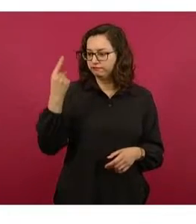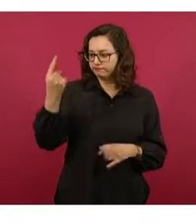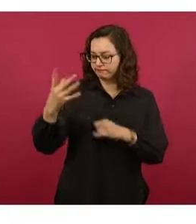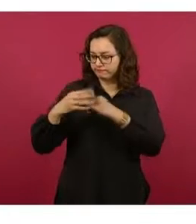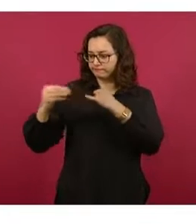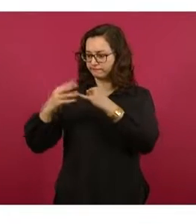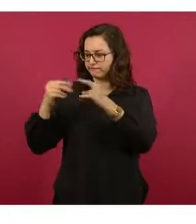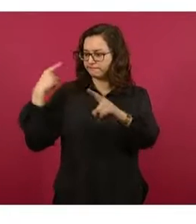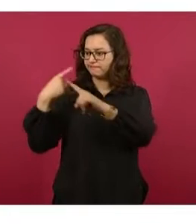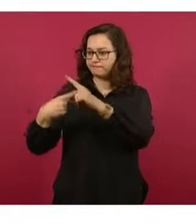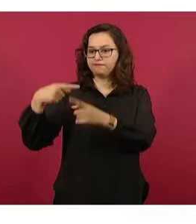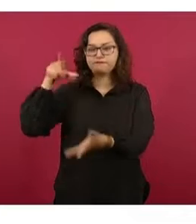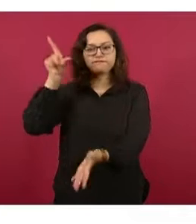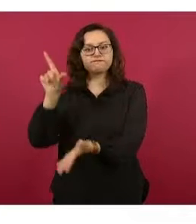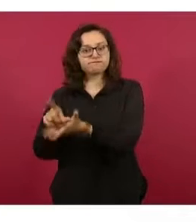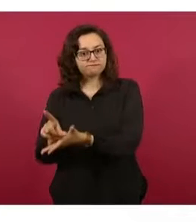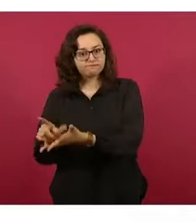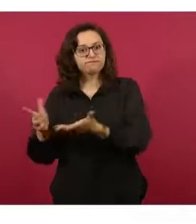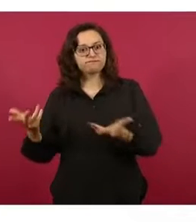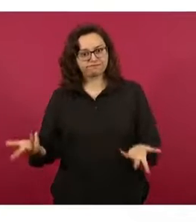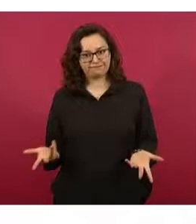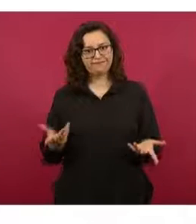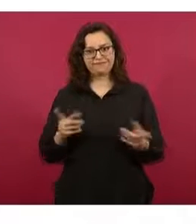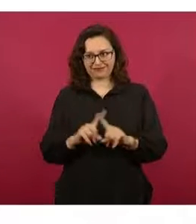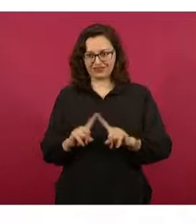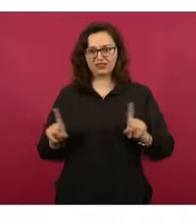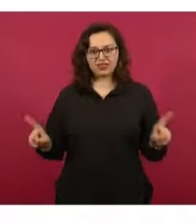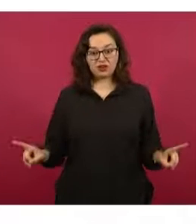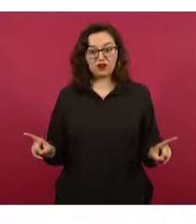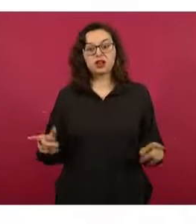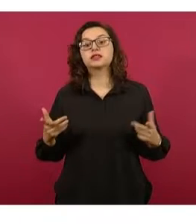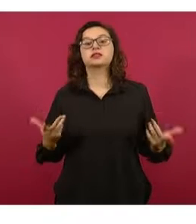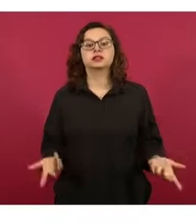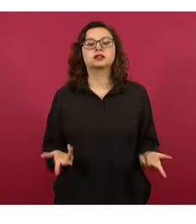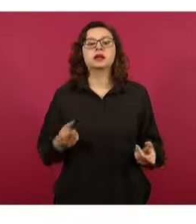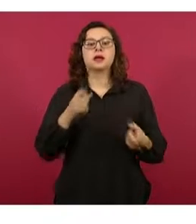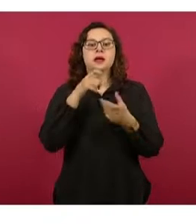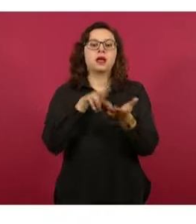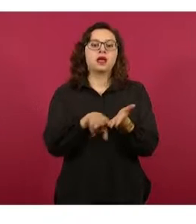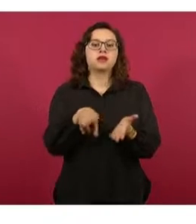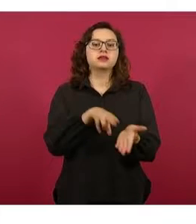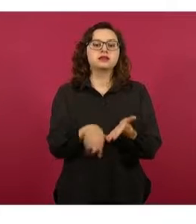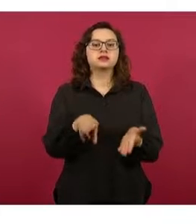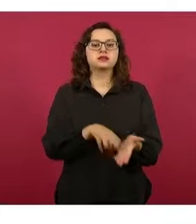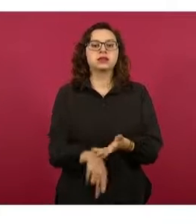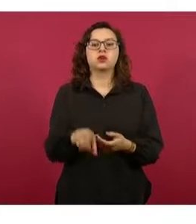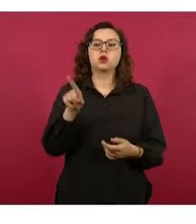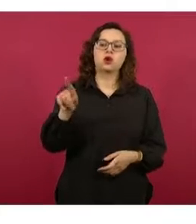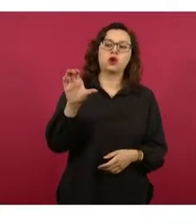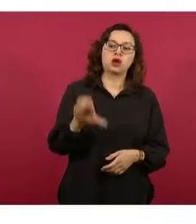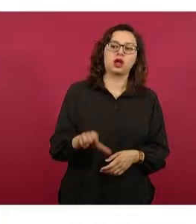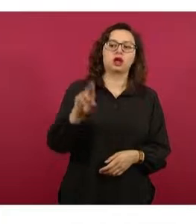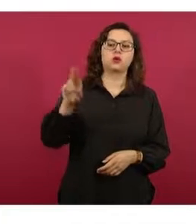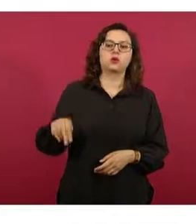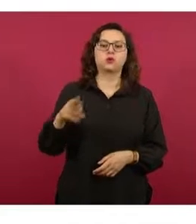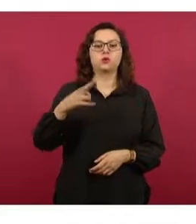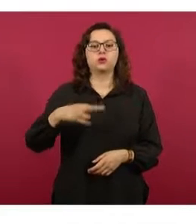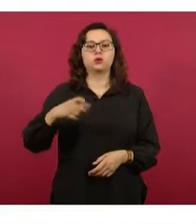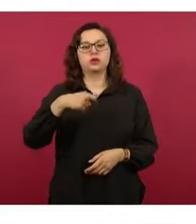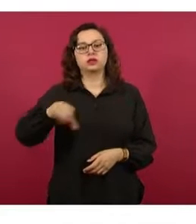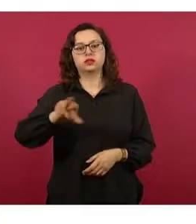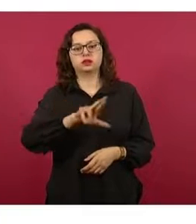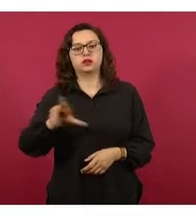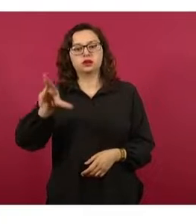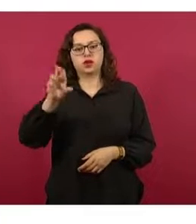Por último, vemos el diésel, franquicia Pemex en Benito Juárez, en Quintana Roo, en Cancún, 24 pesos